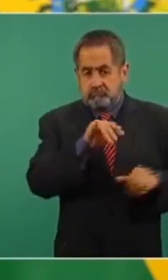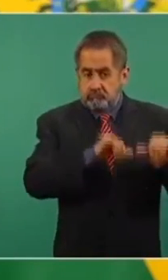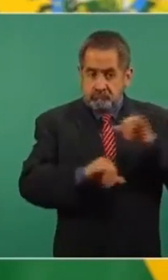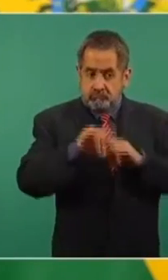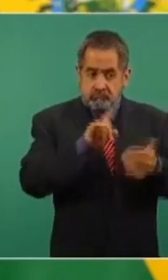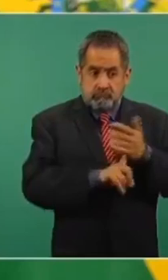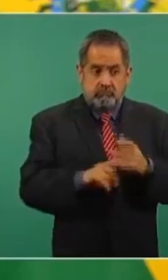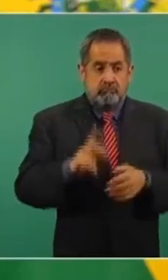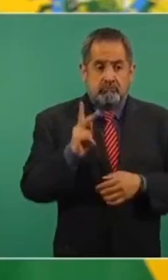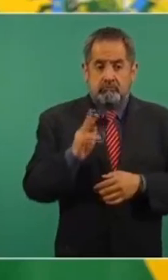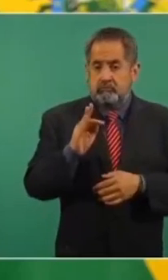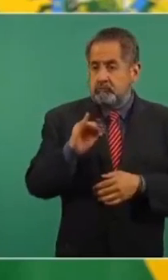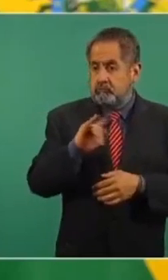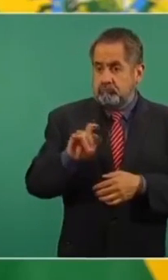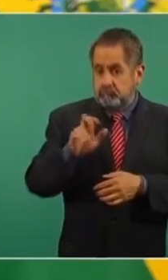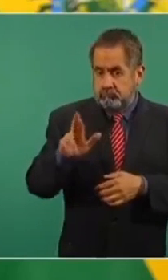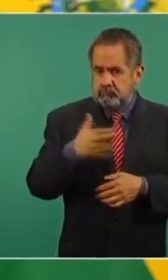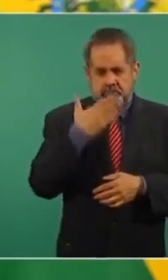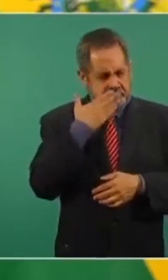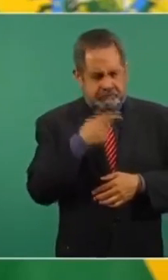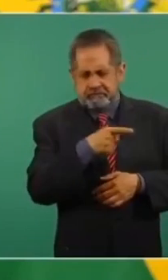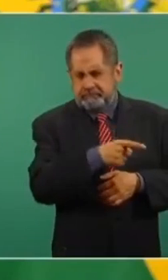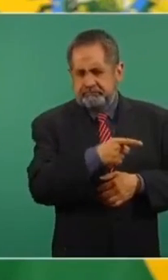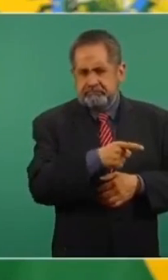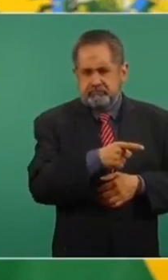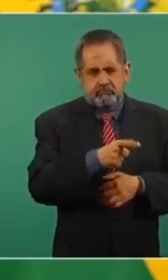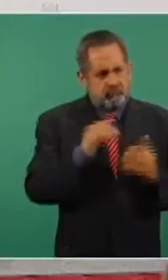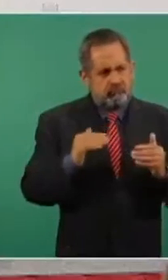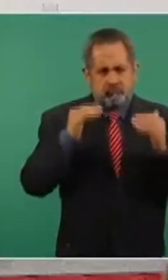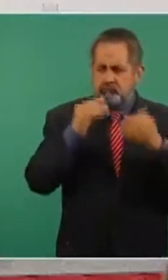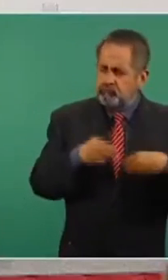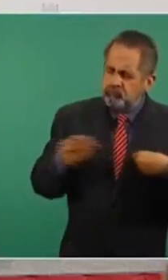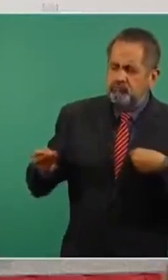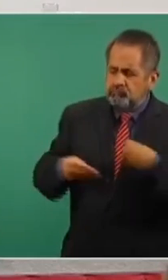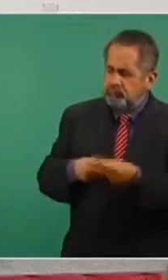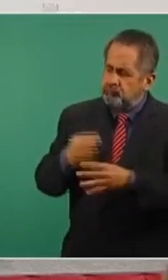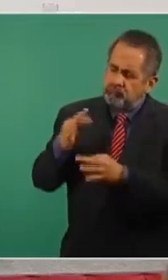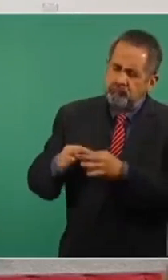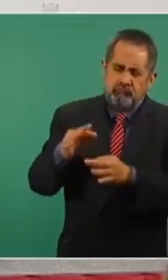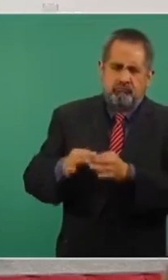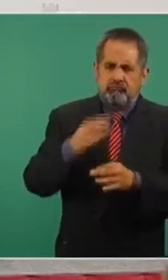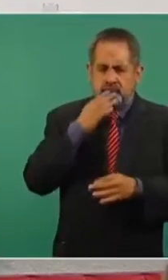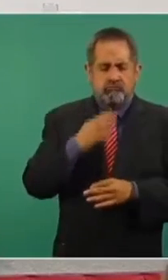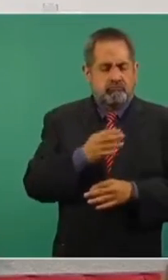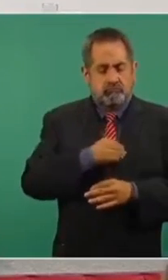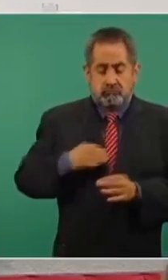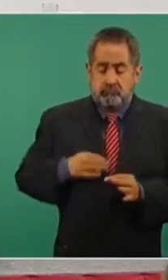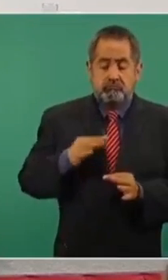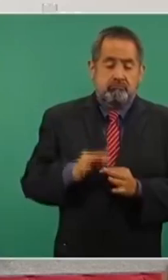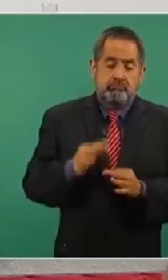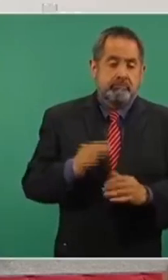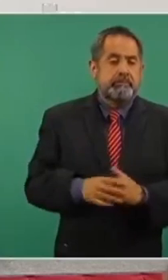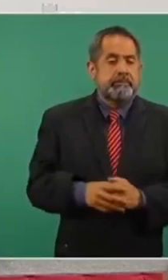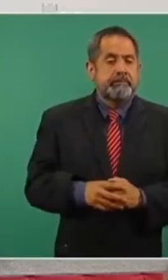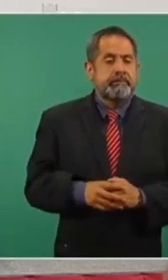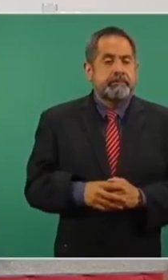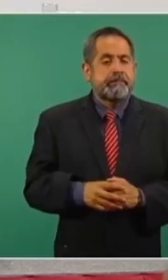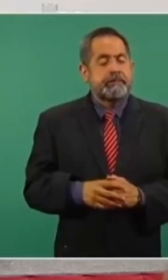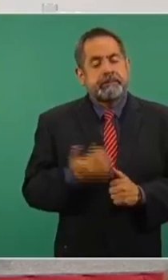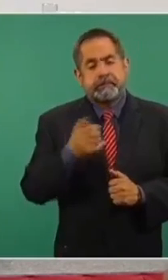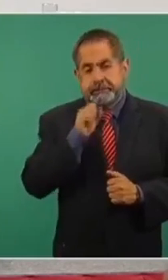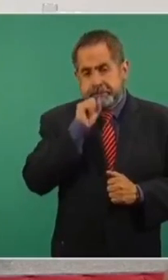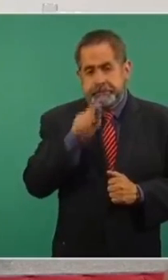laboratorio ha estado a la altura de las circunstancias, ha cumplido. Y